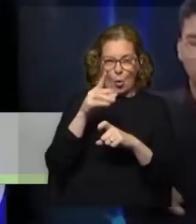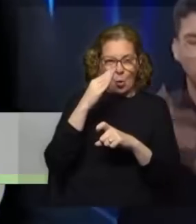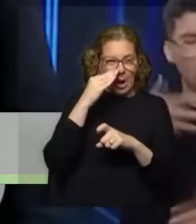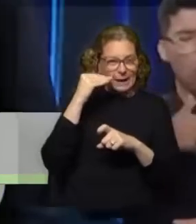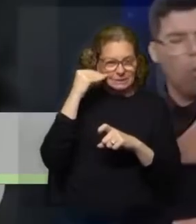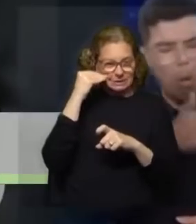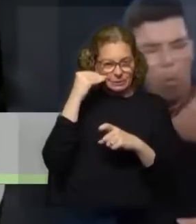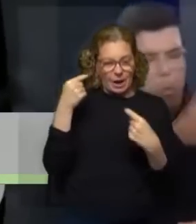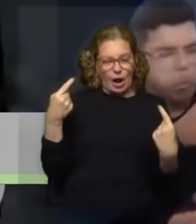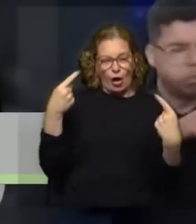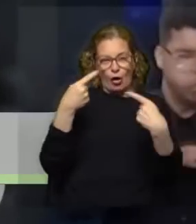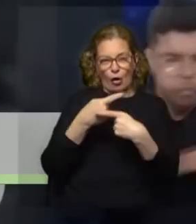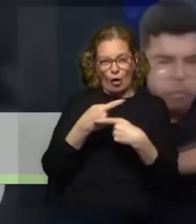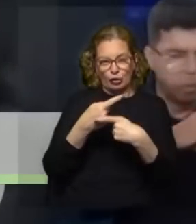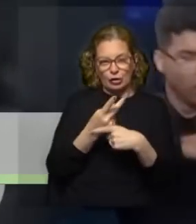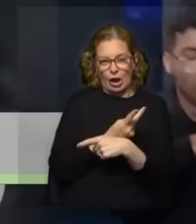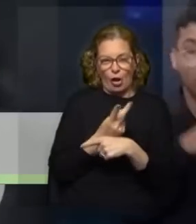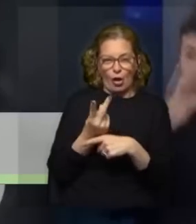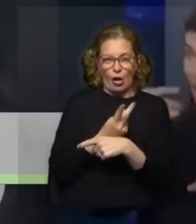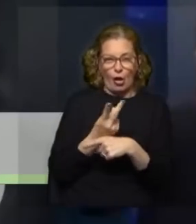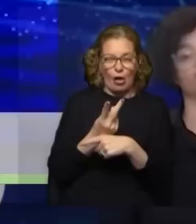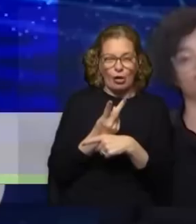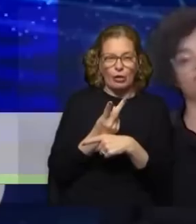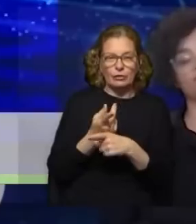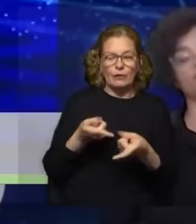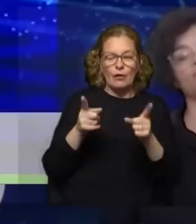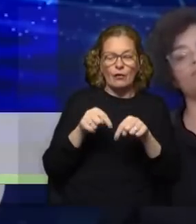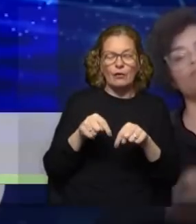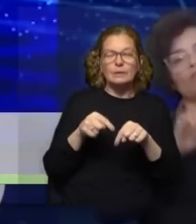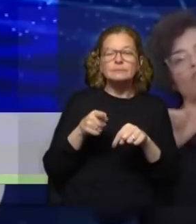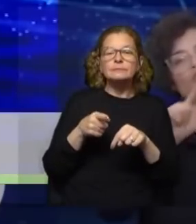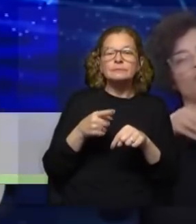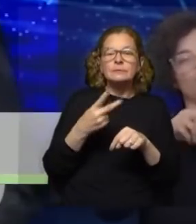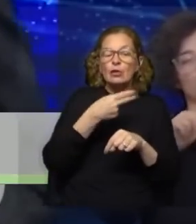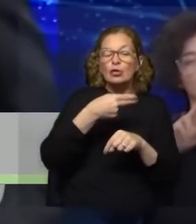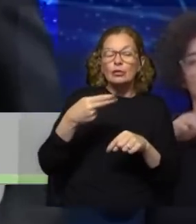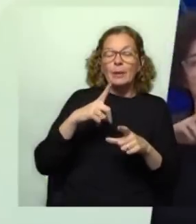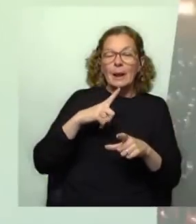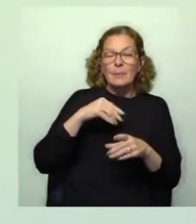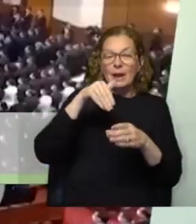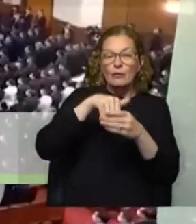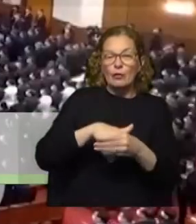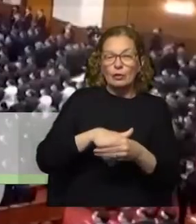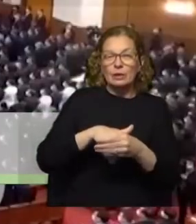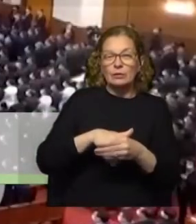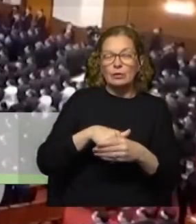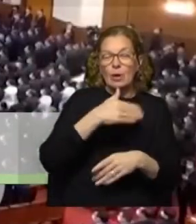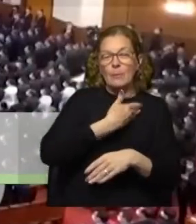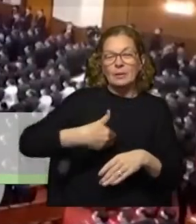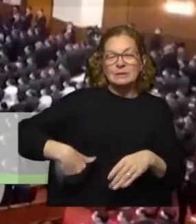Ignacio Lula da Silva y el actual mandatario y candidato a la reelección Jair bolsonaro a dos semanas del balotaje el presidente